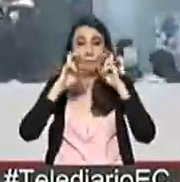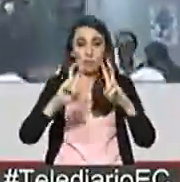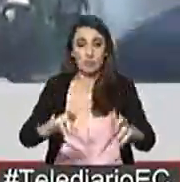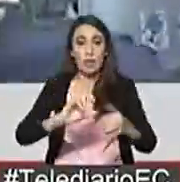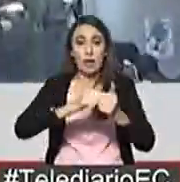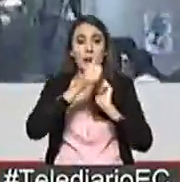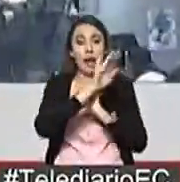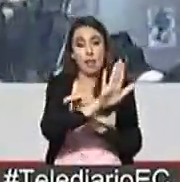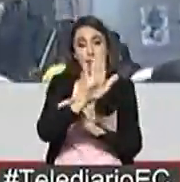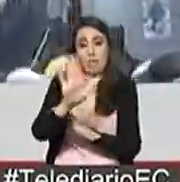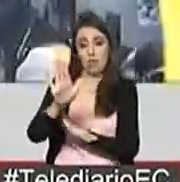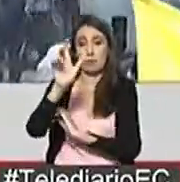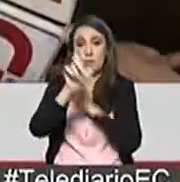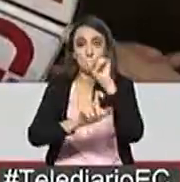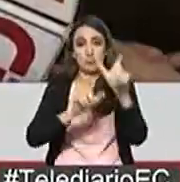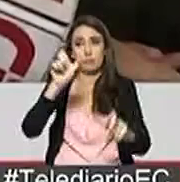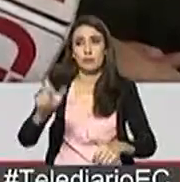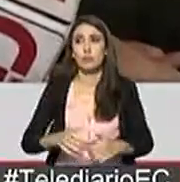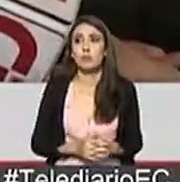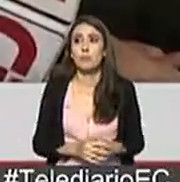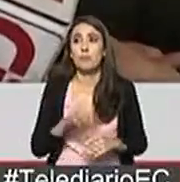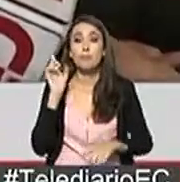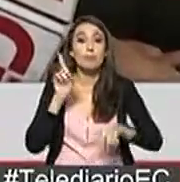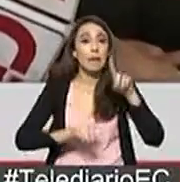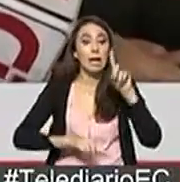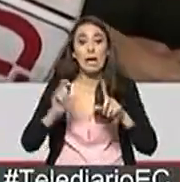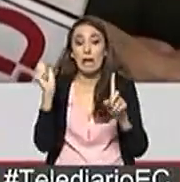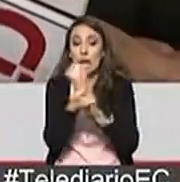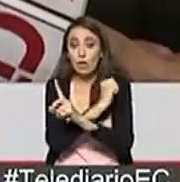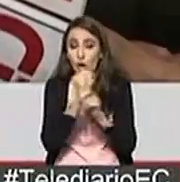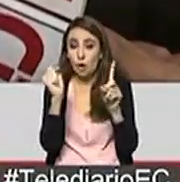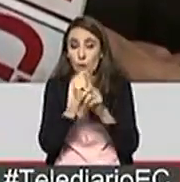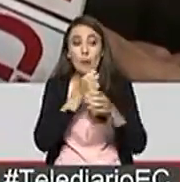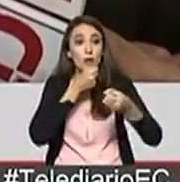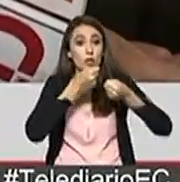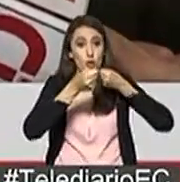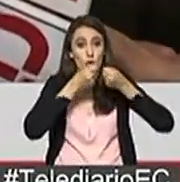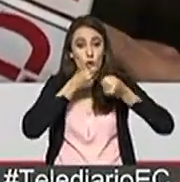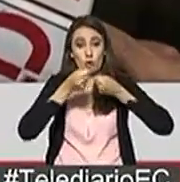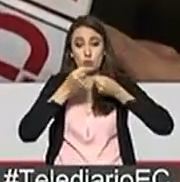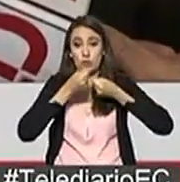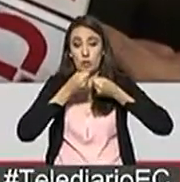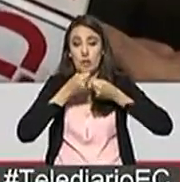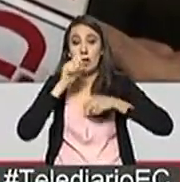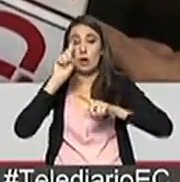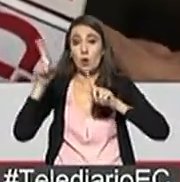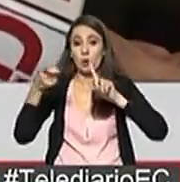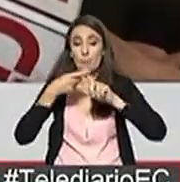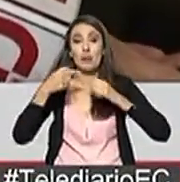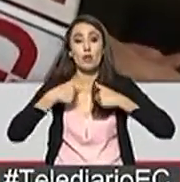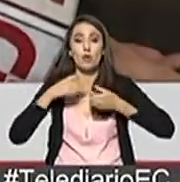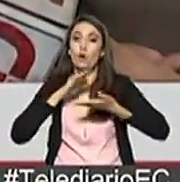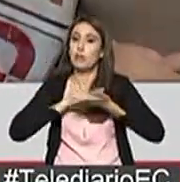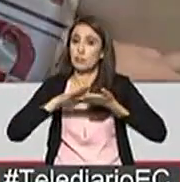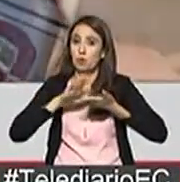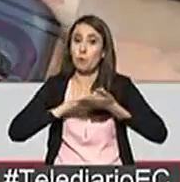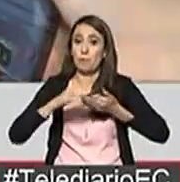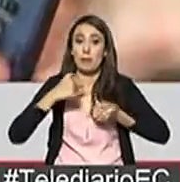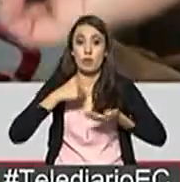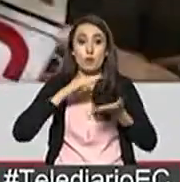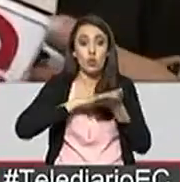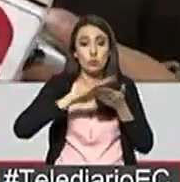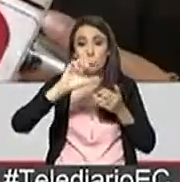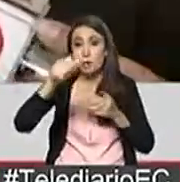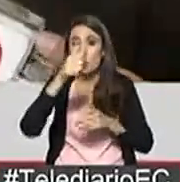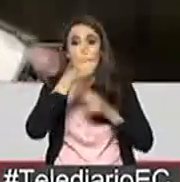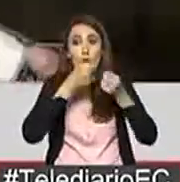cada uno de los presuntos casos. Algunos casos de agresión a los periodistas, por ejemplo, los primeros días, un caso por el que yo me disculpé con usted. Otros,